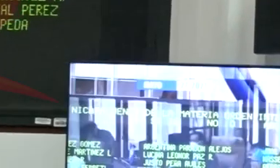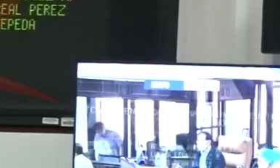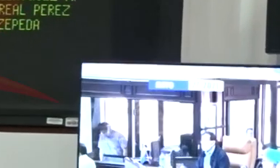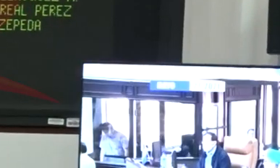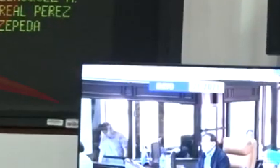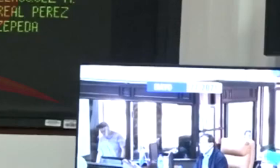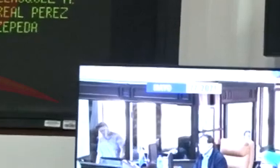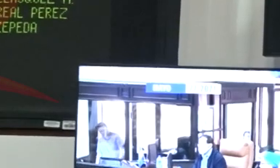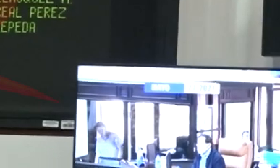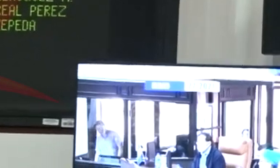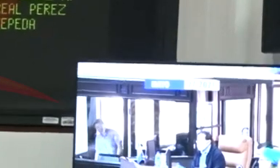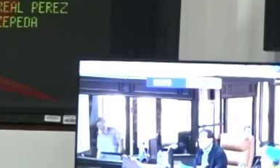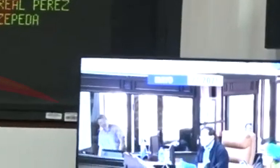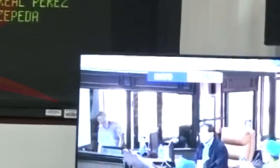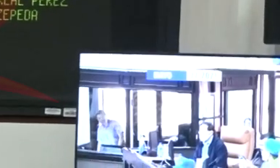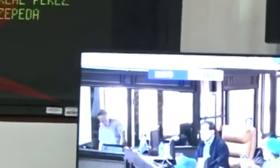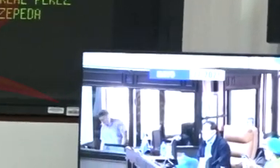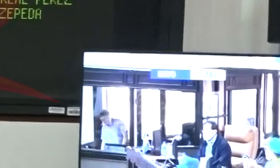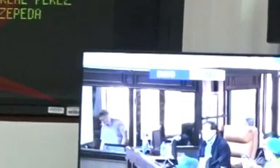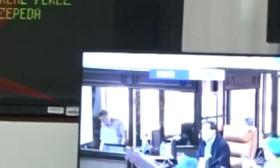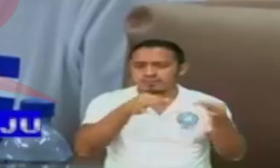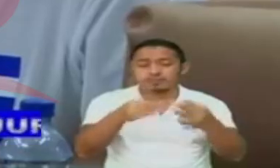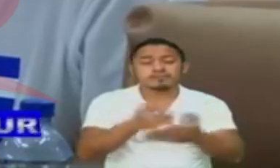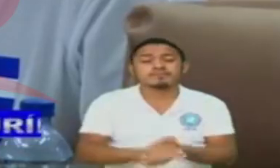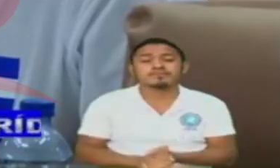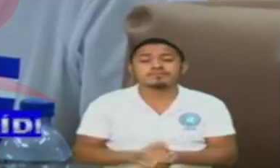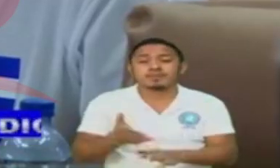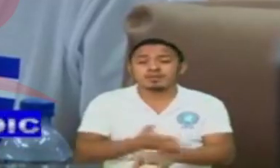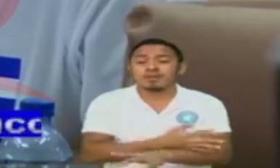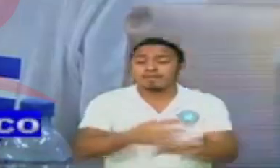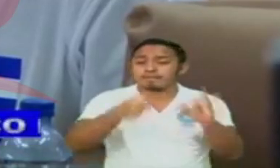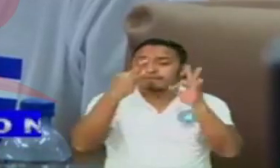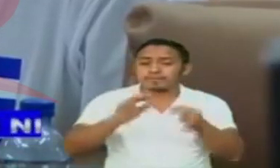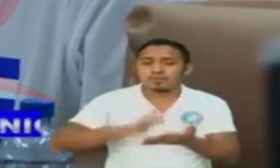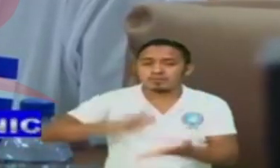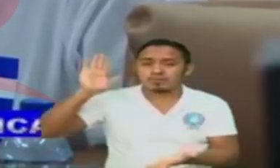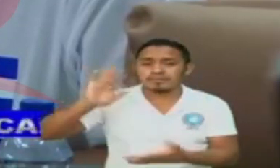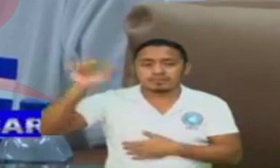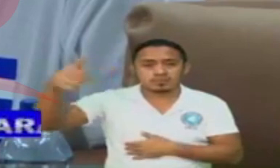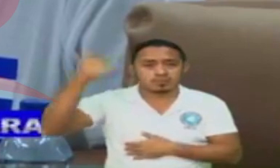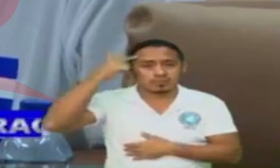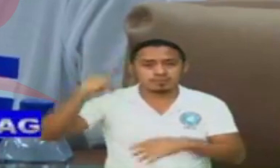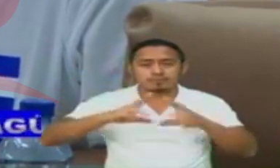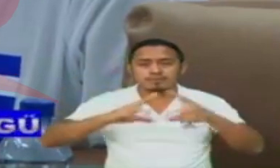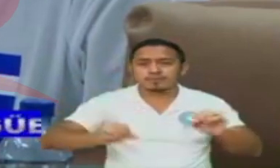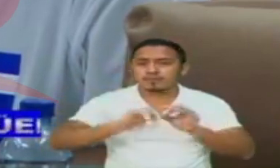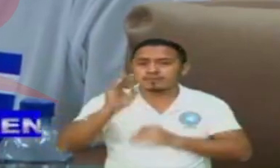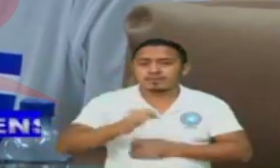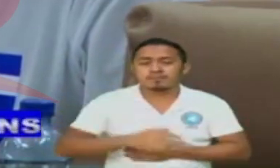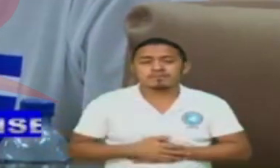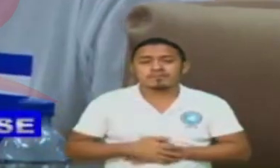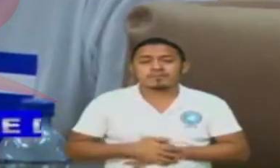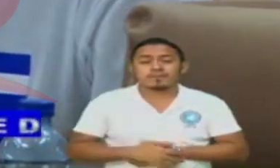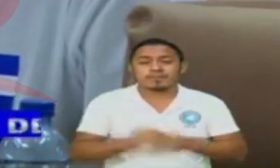fue aprobado con 76 votos a favor. Reafirmó el compromiso del Estado de Nicaragua de garantizar